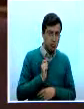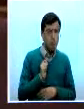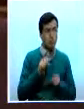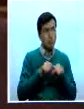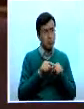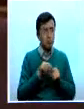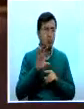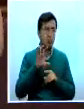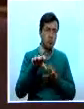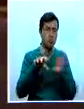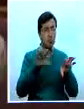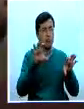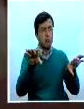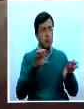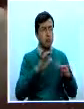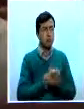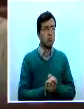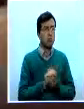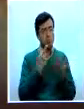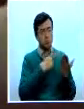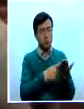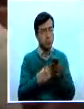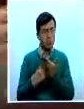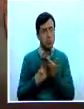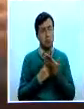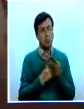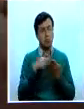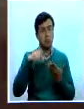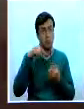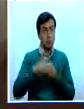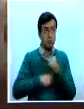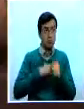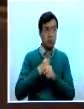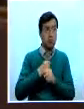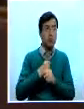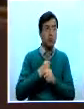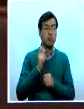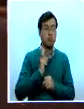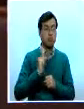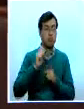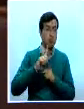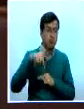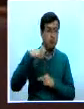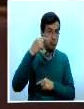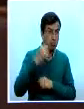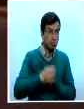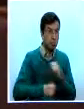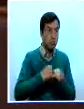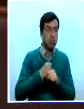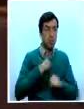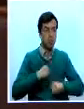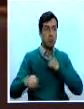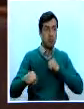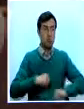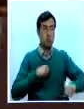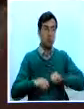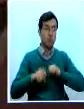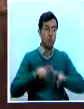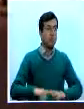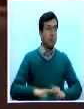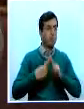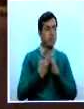las mesas que se instalan estamos por instar las realidades de las de este año para discutir el salario el próximo año precisamente el mes de mayo se instalan y ahí